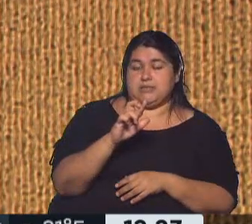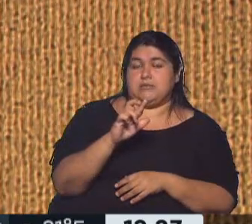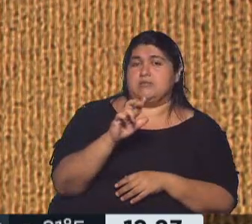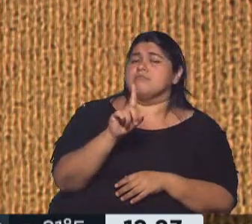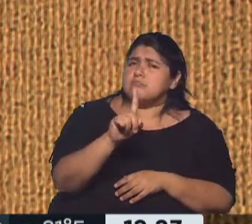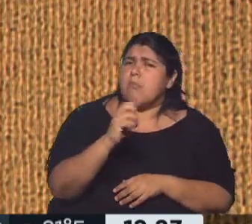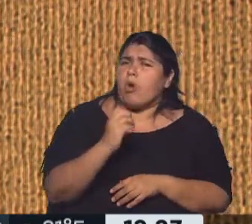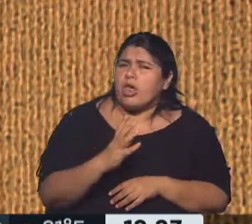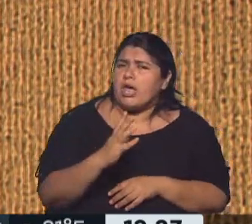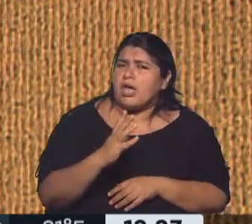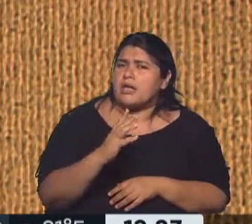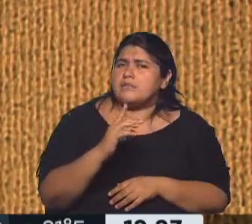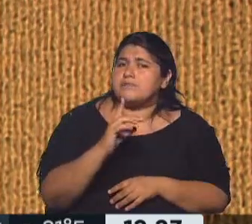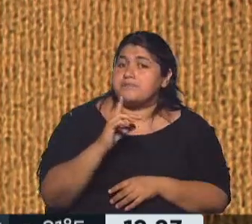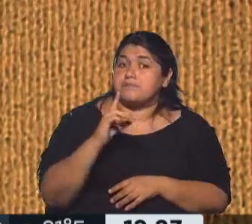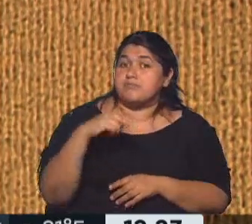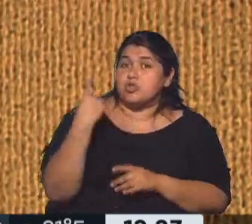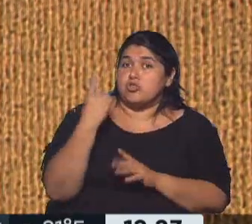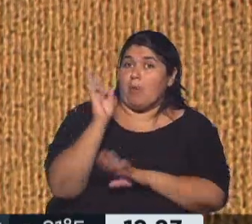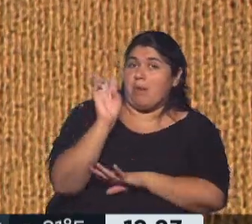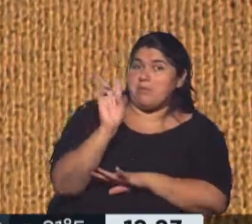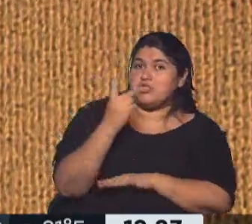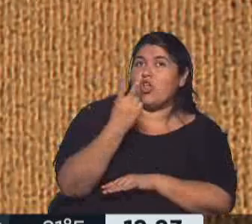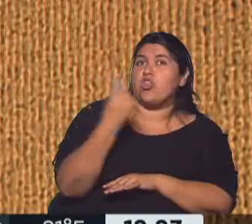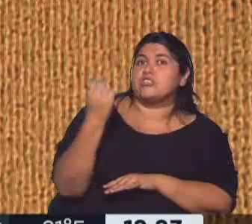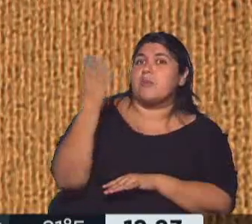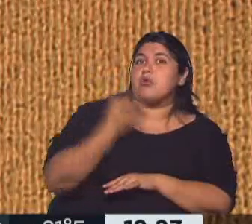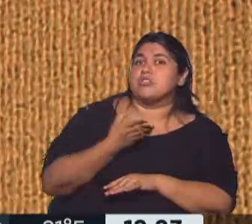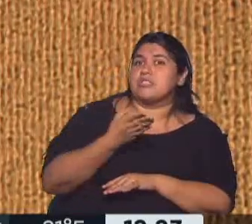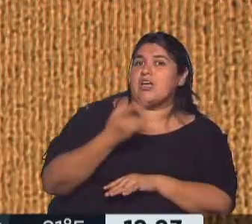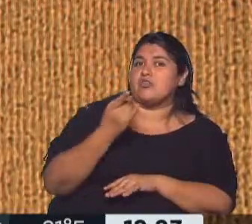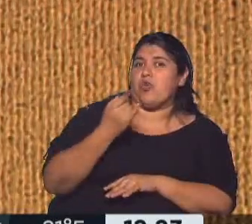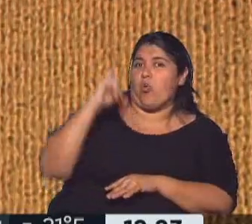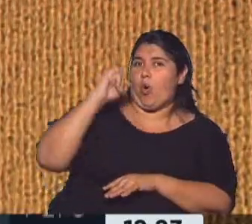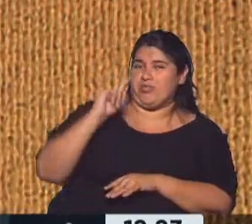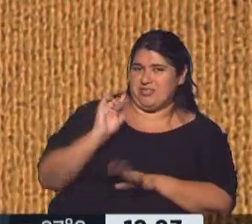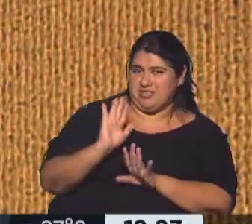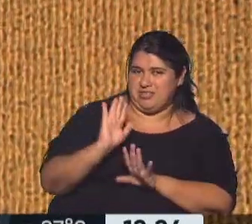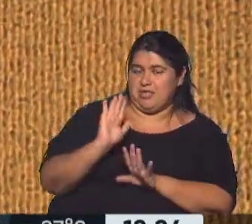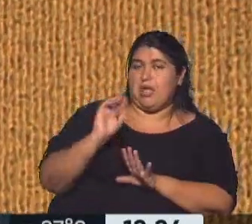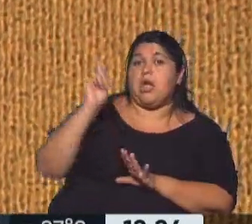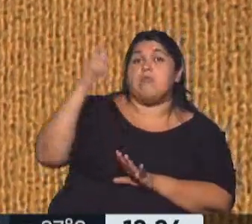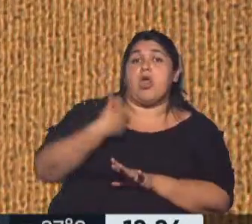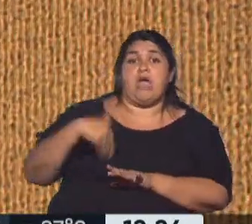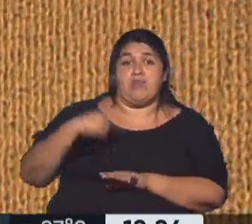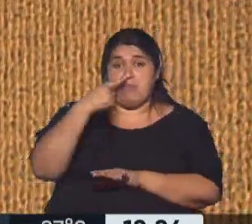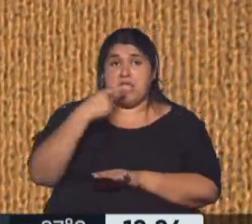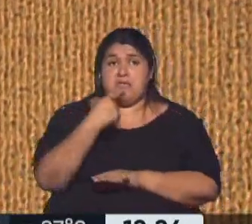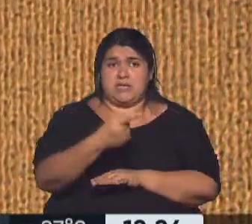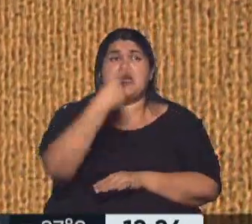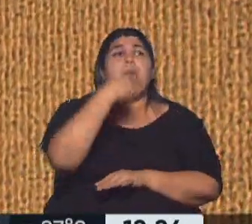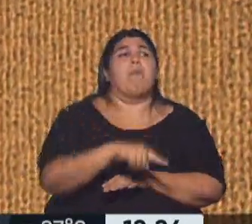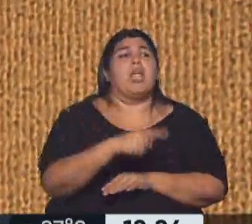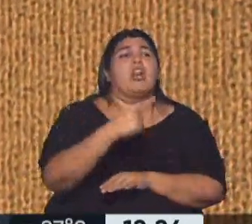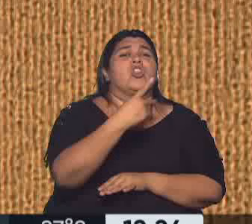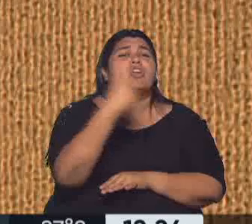qué? Porque teníamos autorizado un 200% de nuestra cuota, pero el Fondo Monetario nos dijo, yo te doy hasta el 1.200%. ¿En